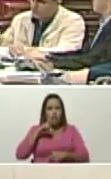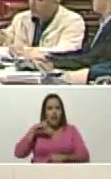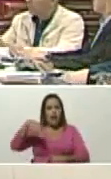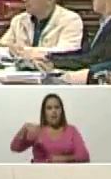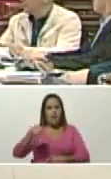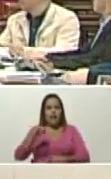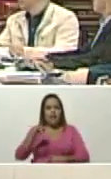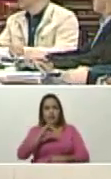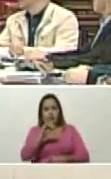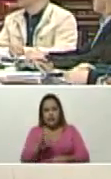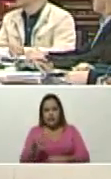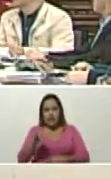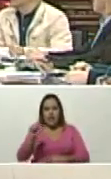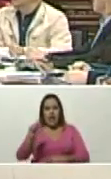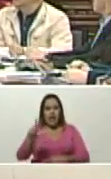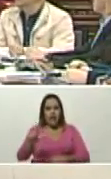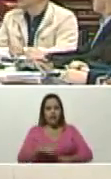Cuando visitamos el Maizal,